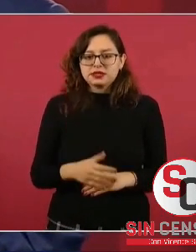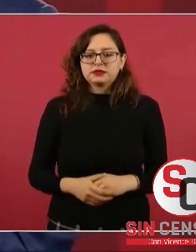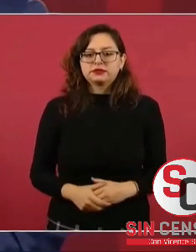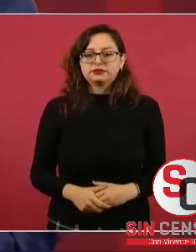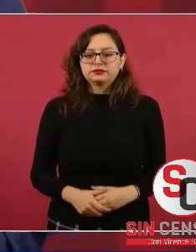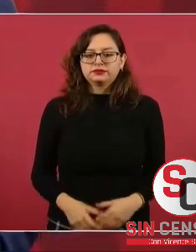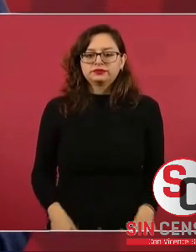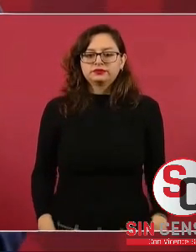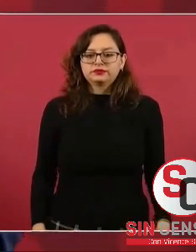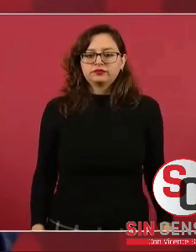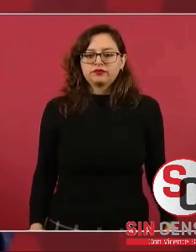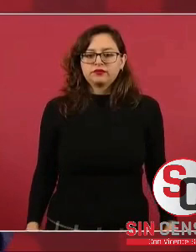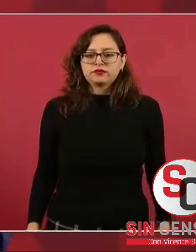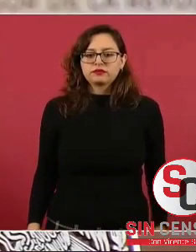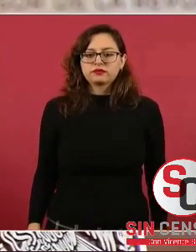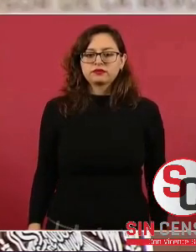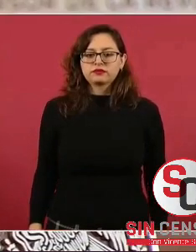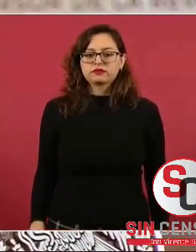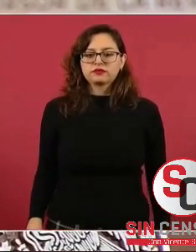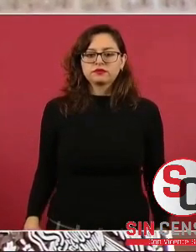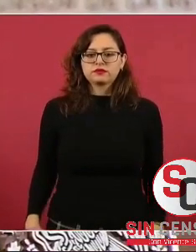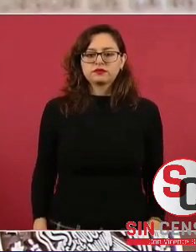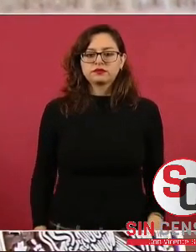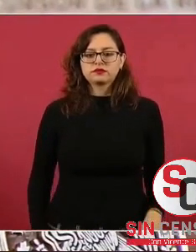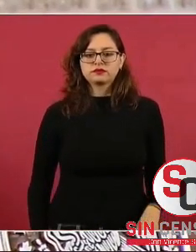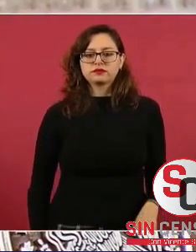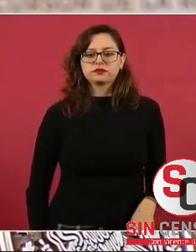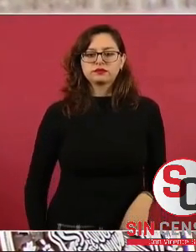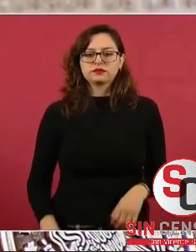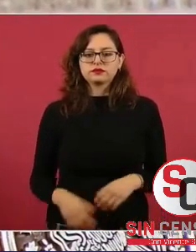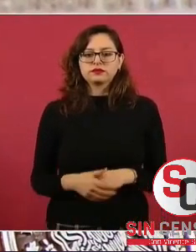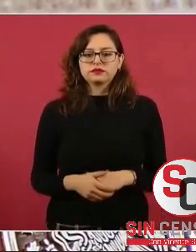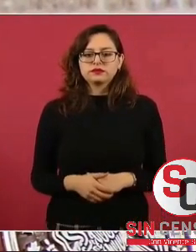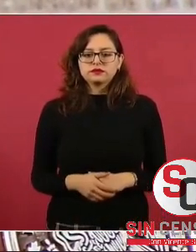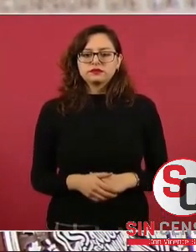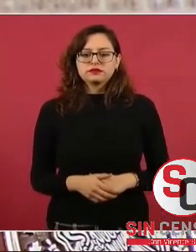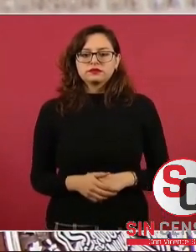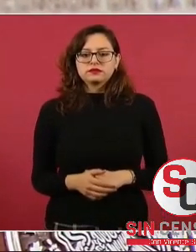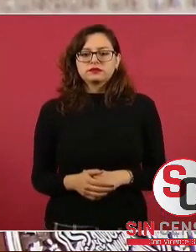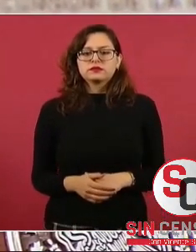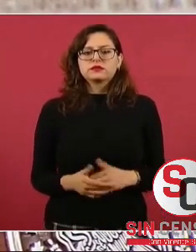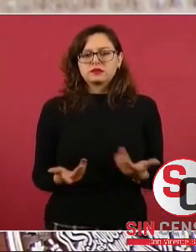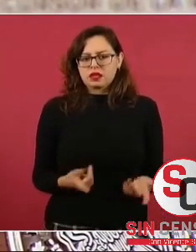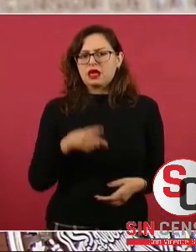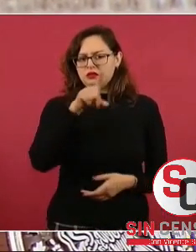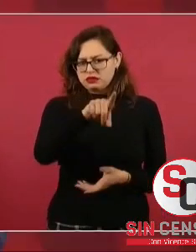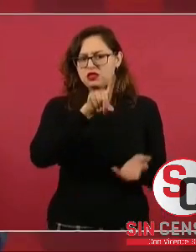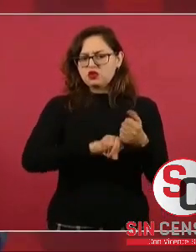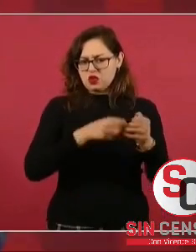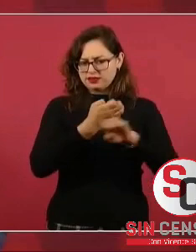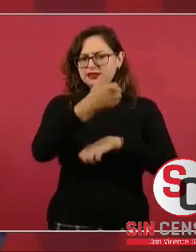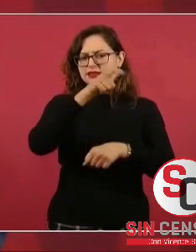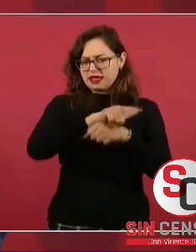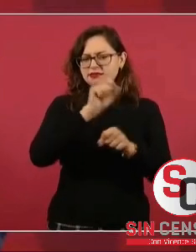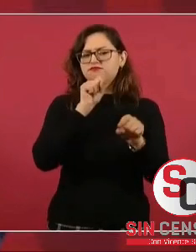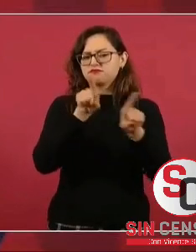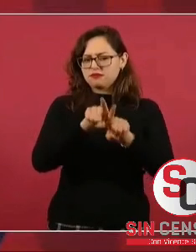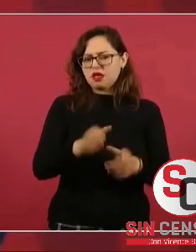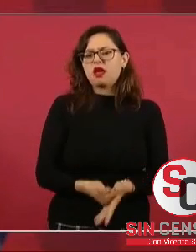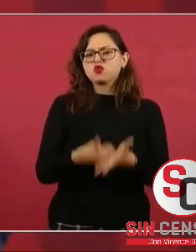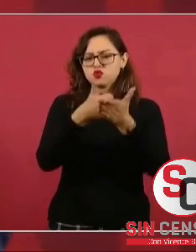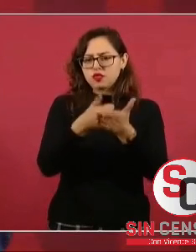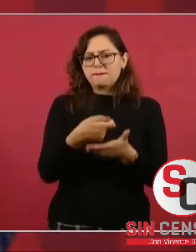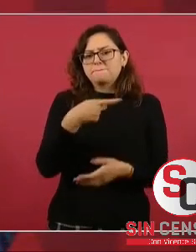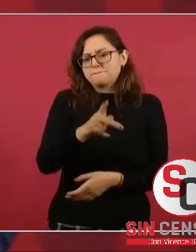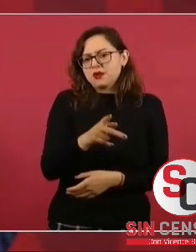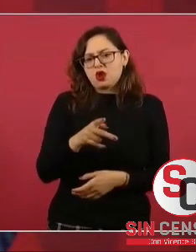en buena medida, porque también las autoridades locales ayudan, pero es